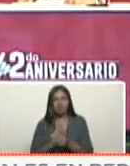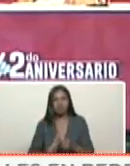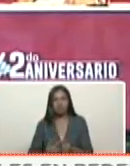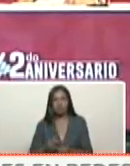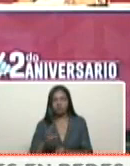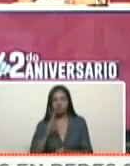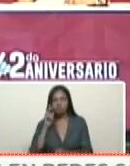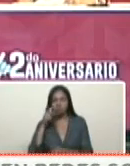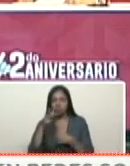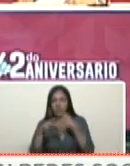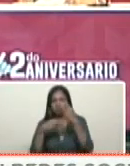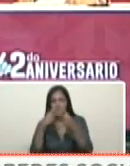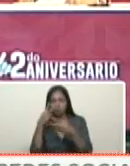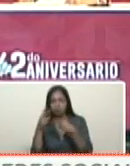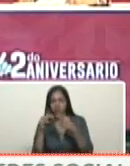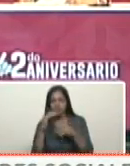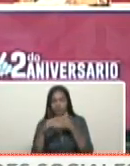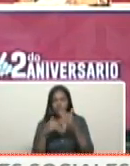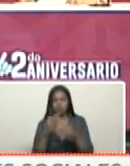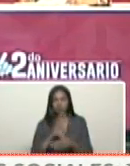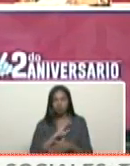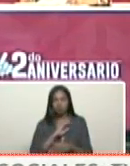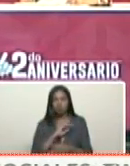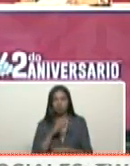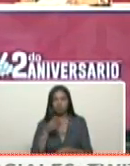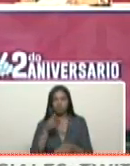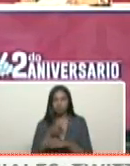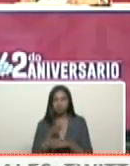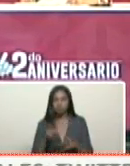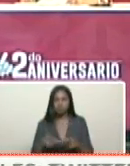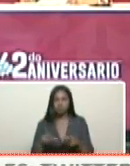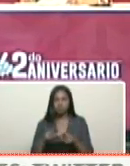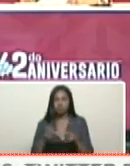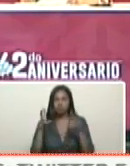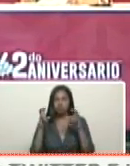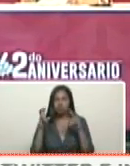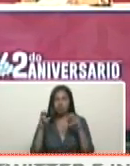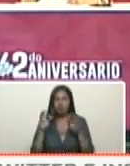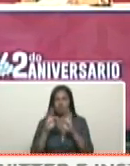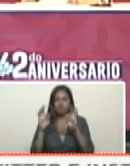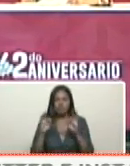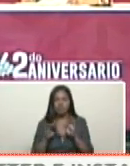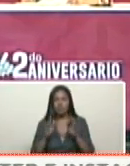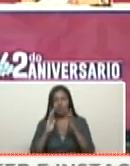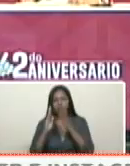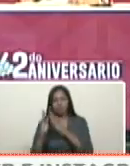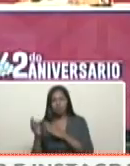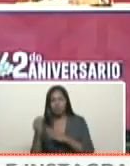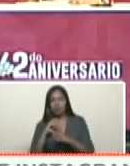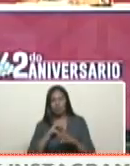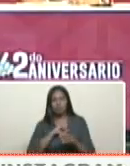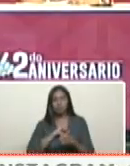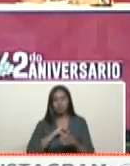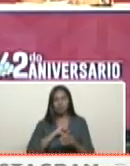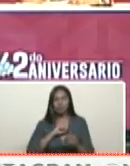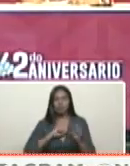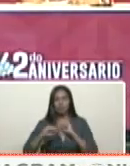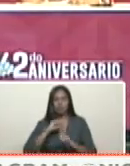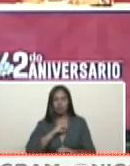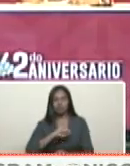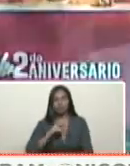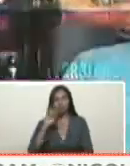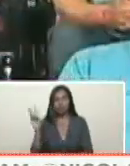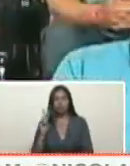es la supervisora de este proceso, vayamos a una nueva forma de organización del movimiento Somos Venezuela a